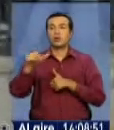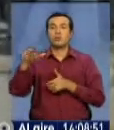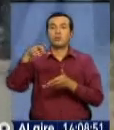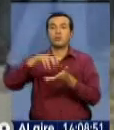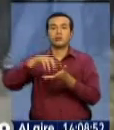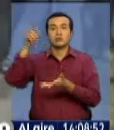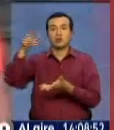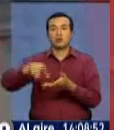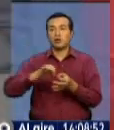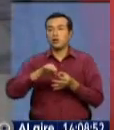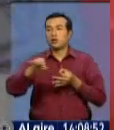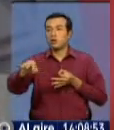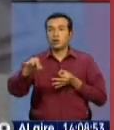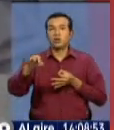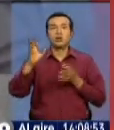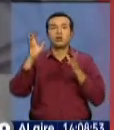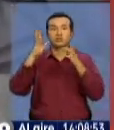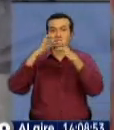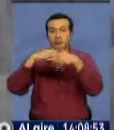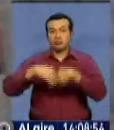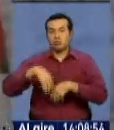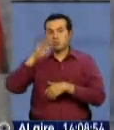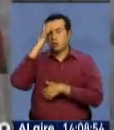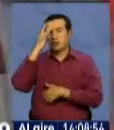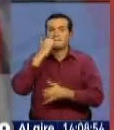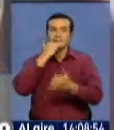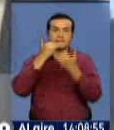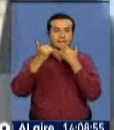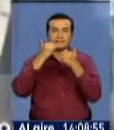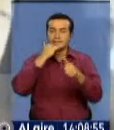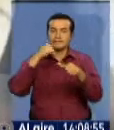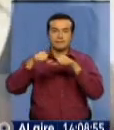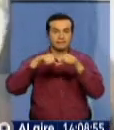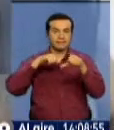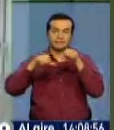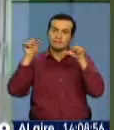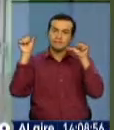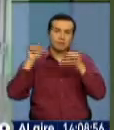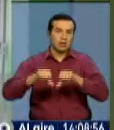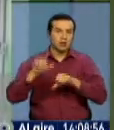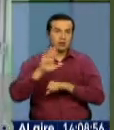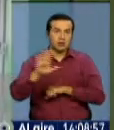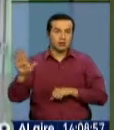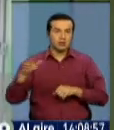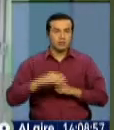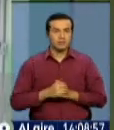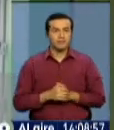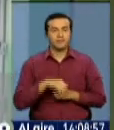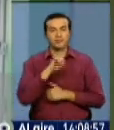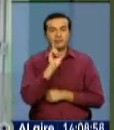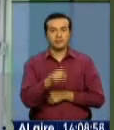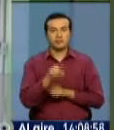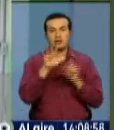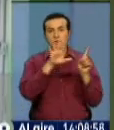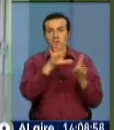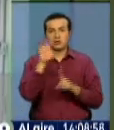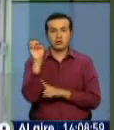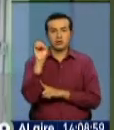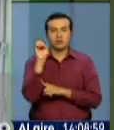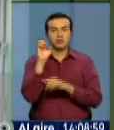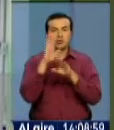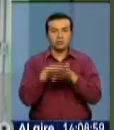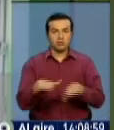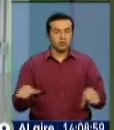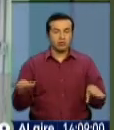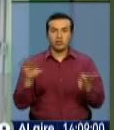provincia de Loja, misma que está en grave crisis debido a su mala administración, asegura un representante estudiantil. 1.600 estudiantes que